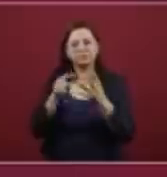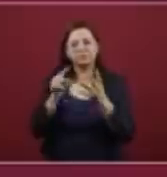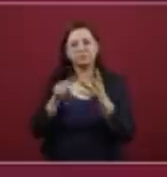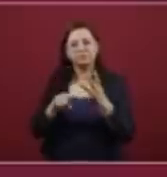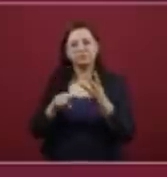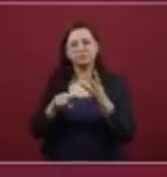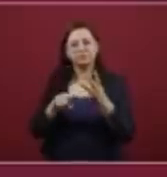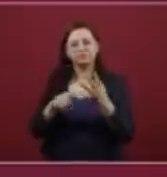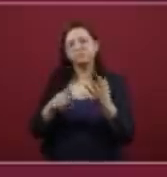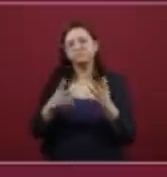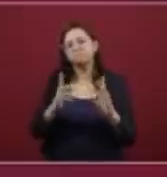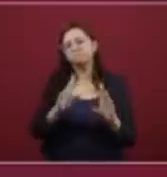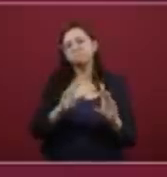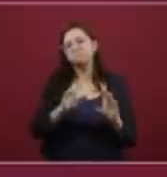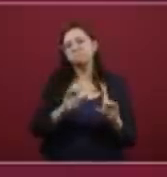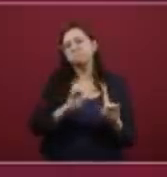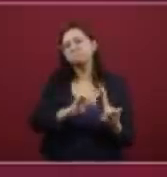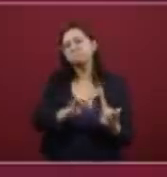Pero esto también